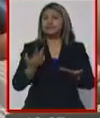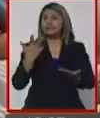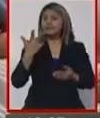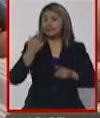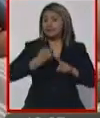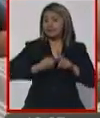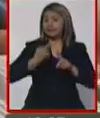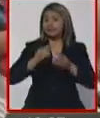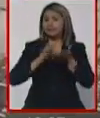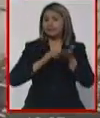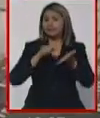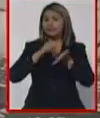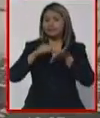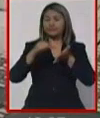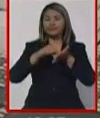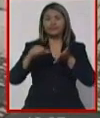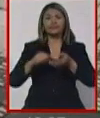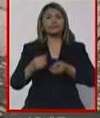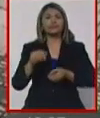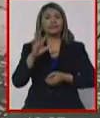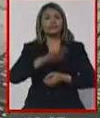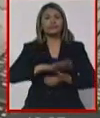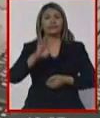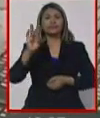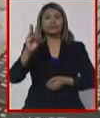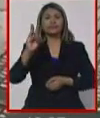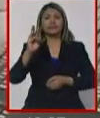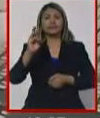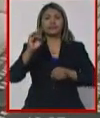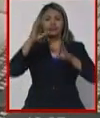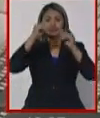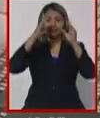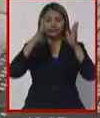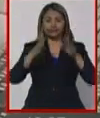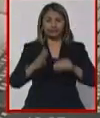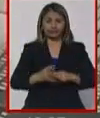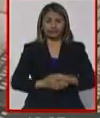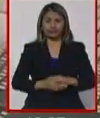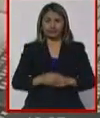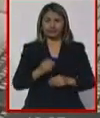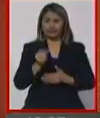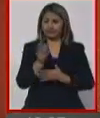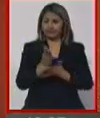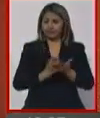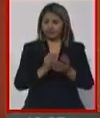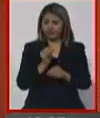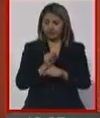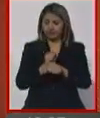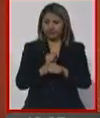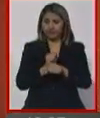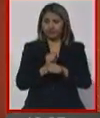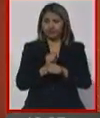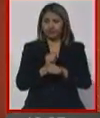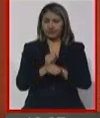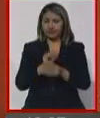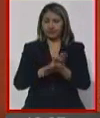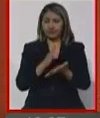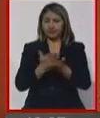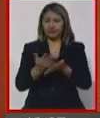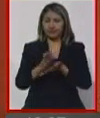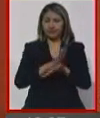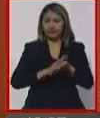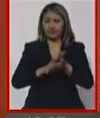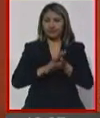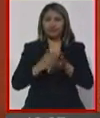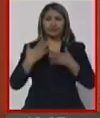3 meses que no nos pagan, somos 57 educadoras, somos la parte obrera, ya entre cocina,